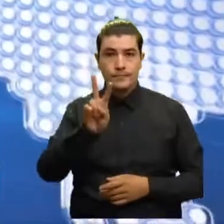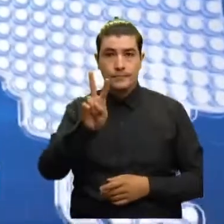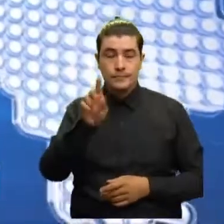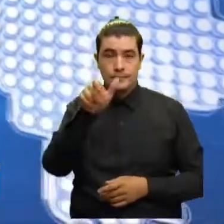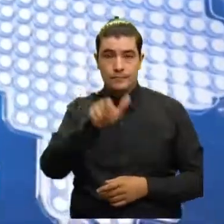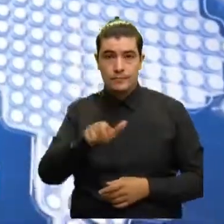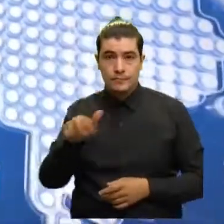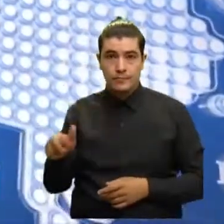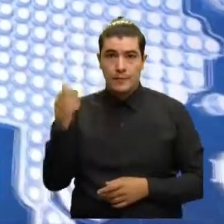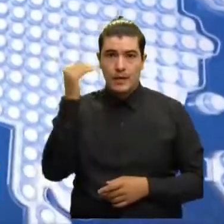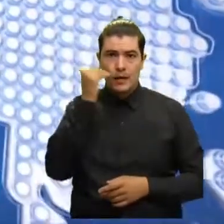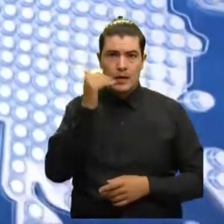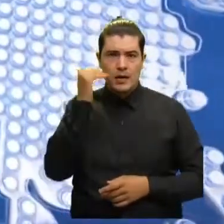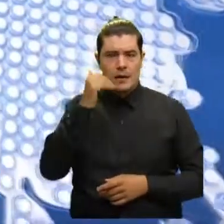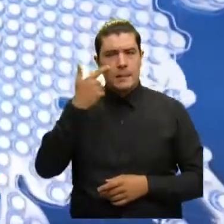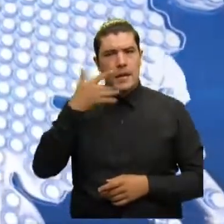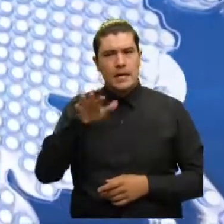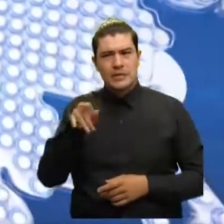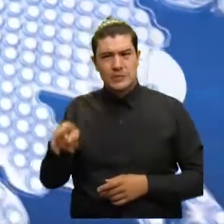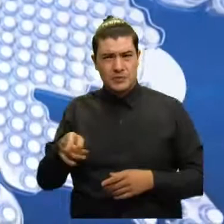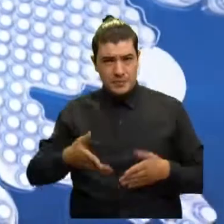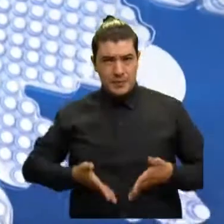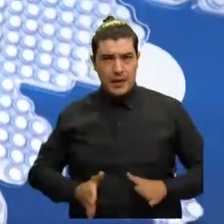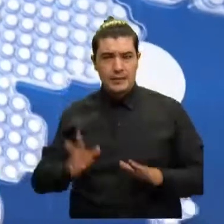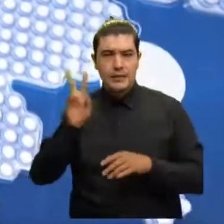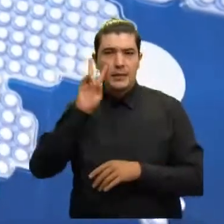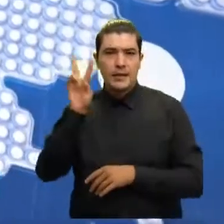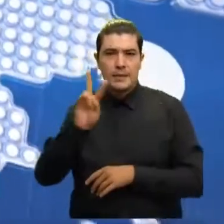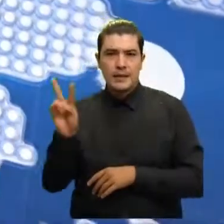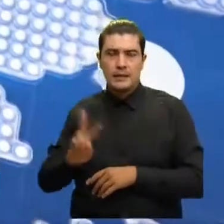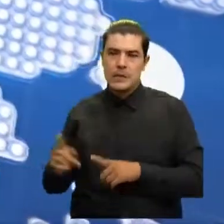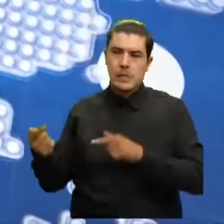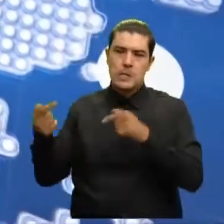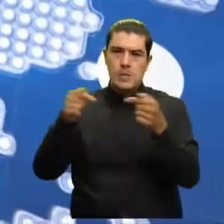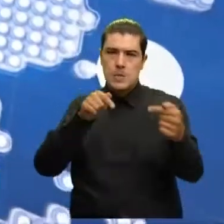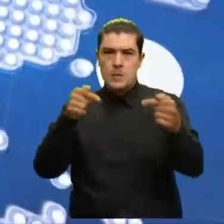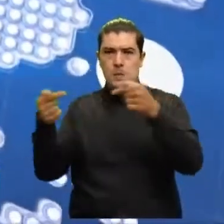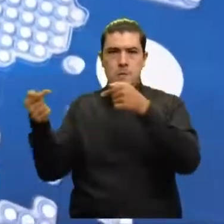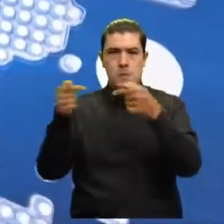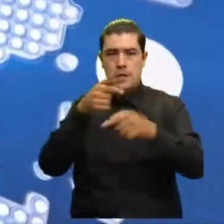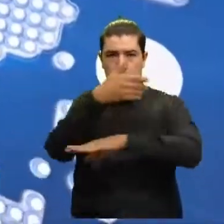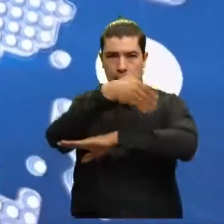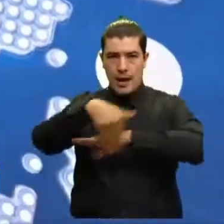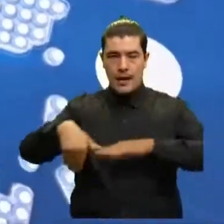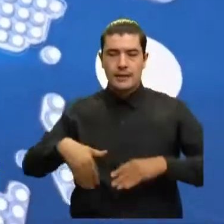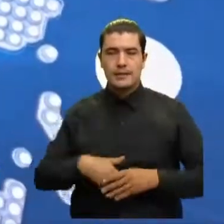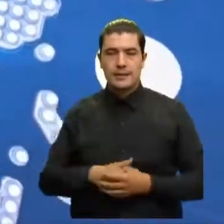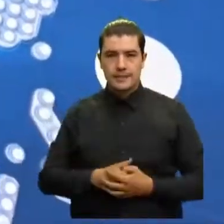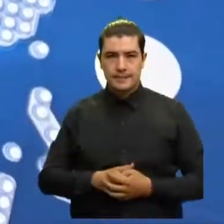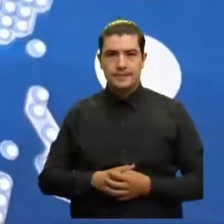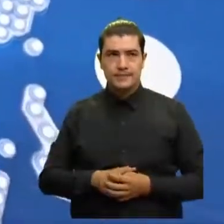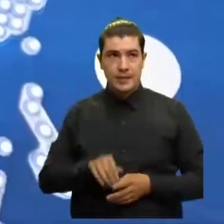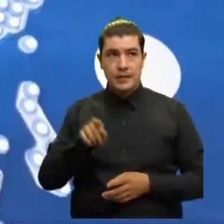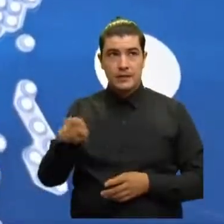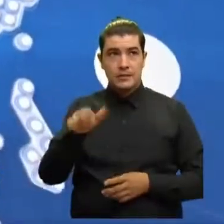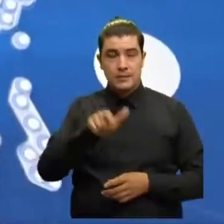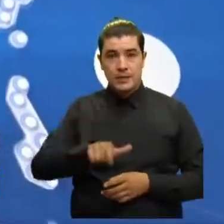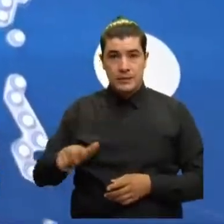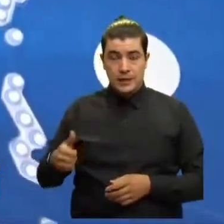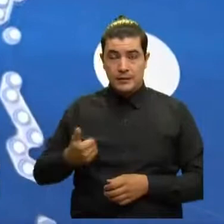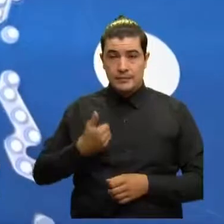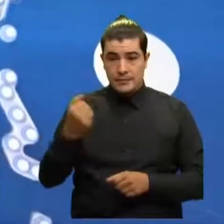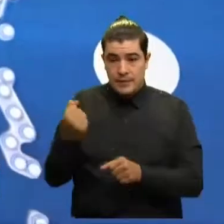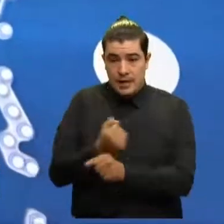mujeres quienes al parecer son de nacionalidad venezolana y, según testigos del hecho, son trabajadoras sexuales, las